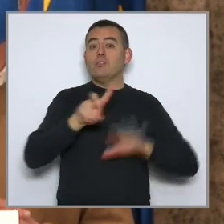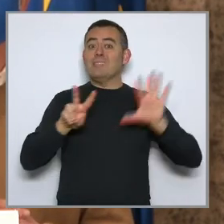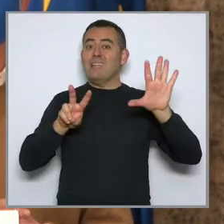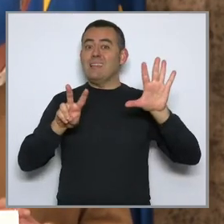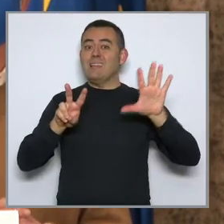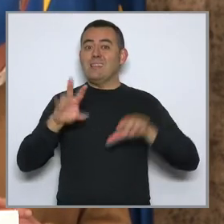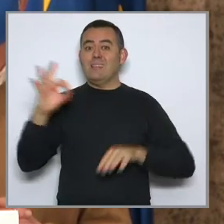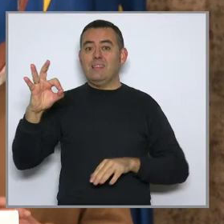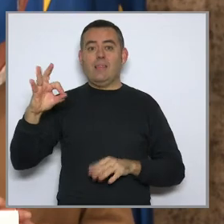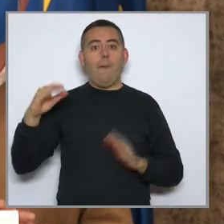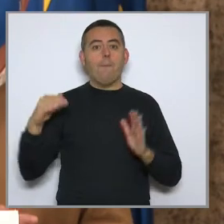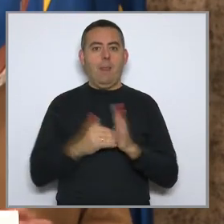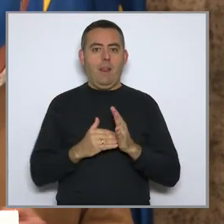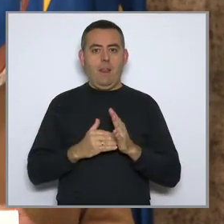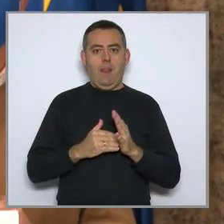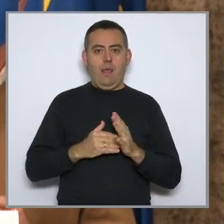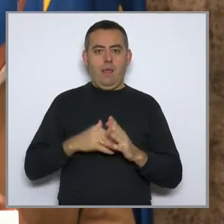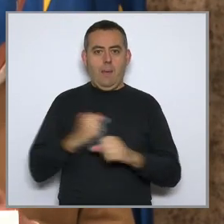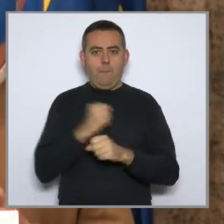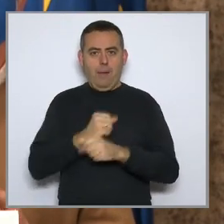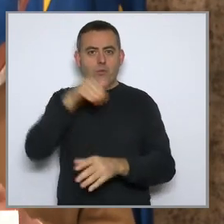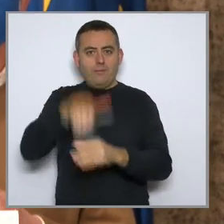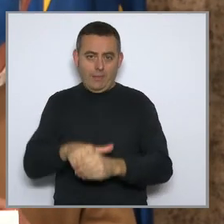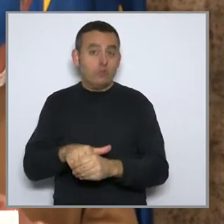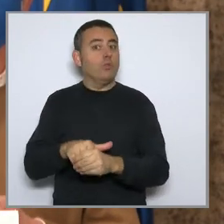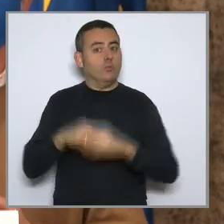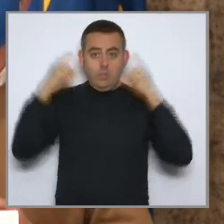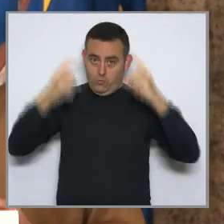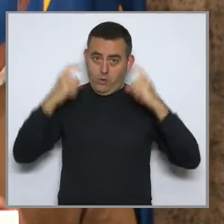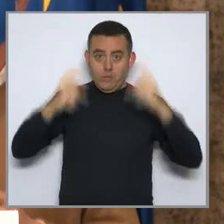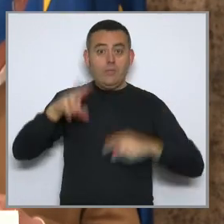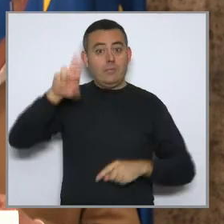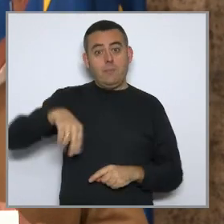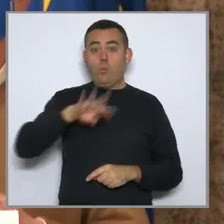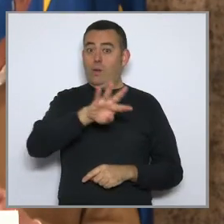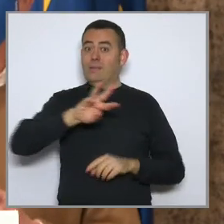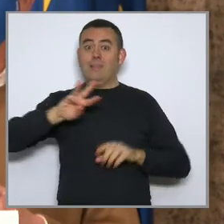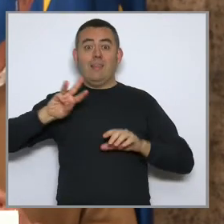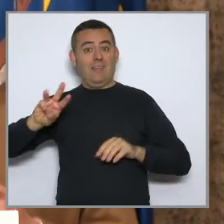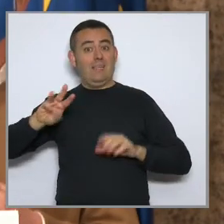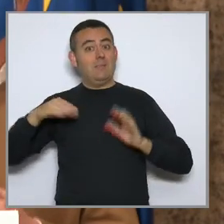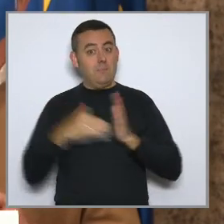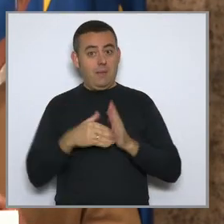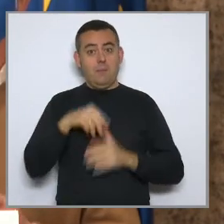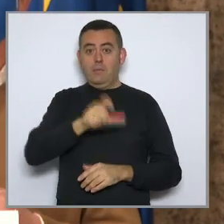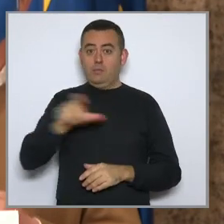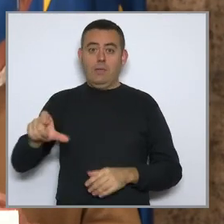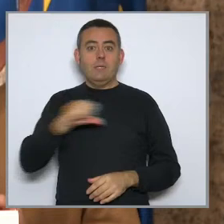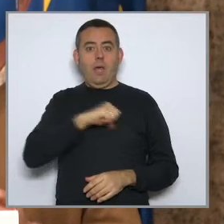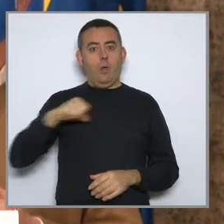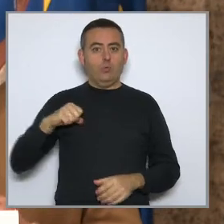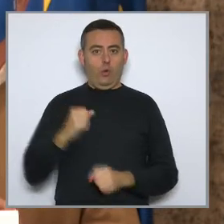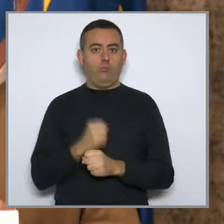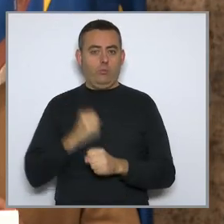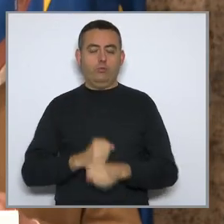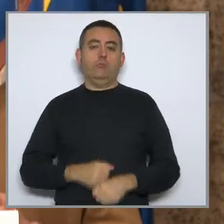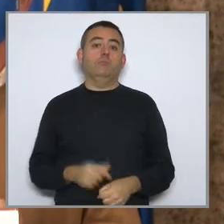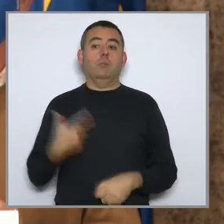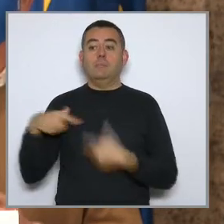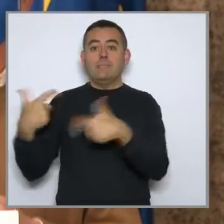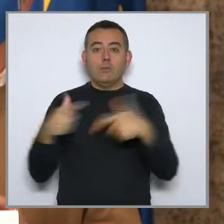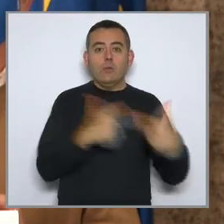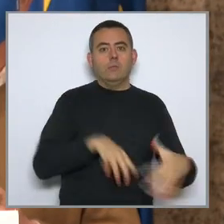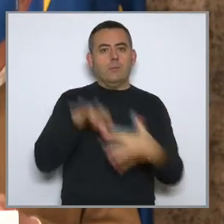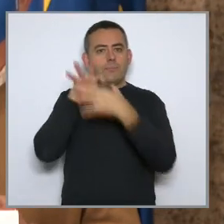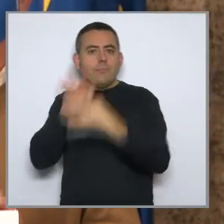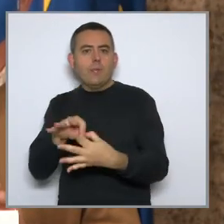empleados, con un especial impacto para el trabajo autónomo, que suma 43.000 personas. Sectores tan ligados al turismo, el